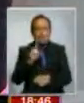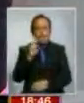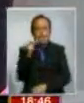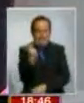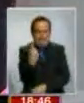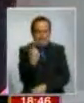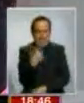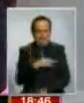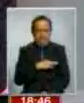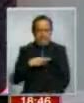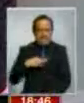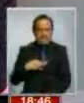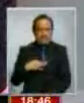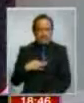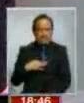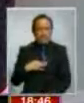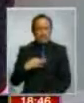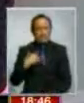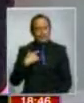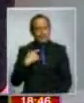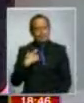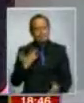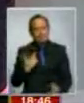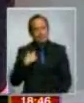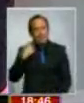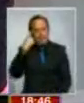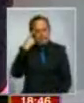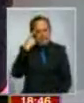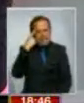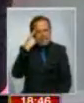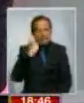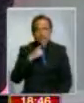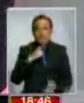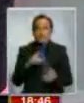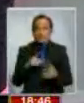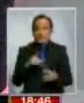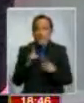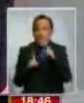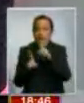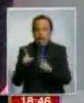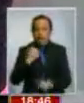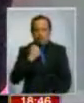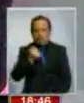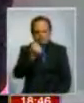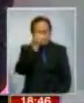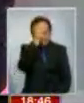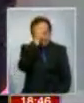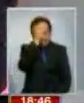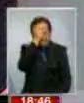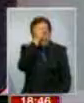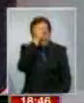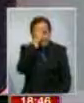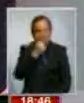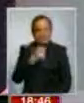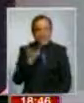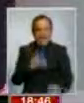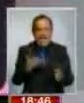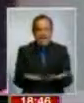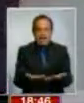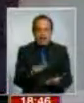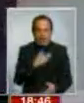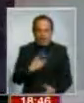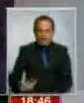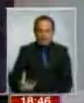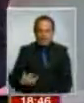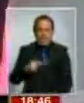ministro. De nuevo pienso que hoy debe haber varios que están arrepentidos de no habernos llevado de apunte, porque tendríamos un gobierno con una